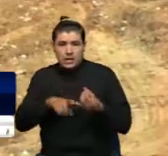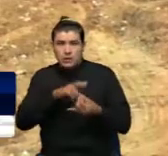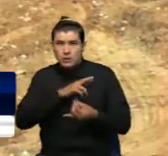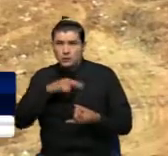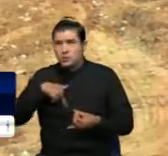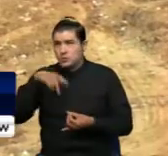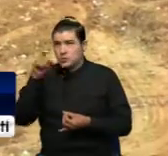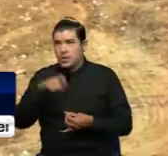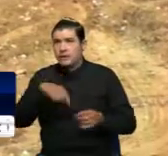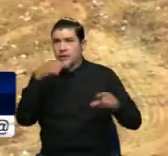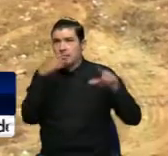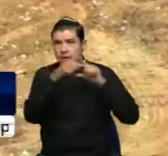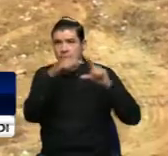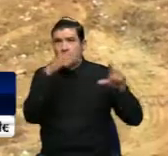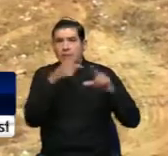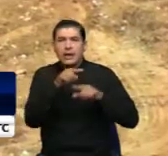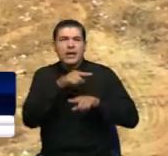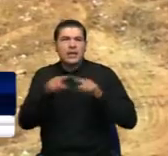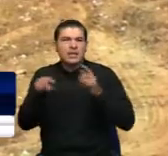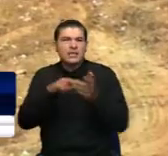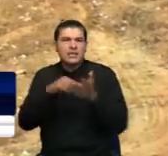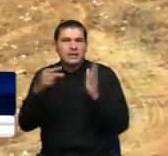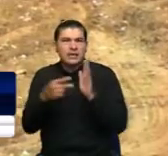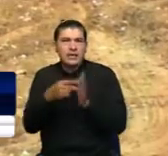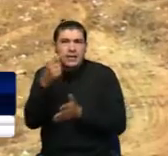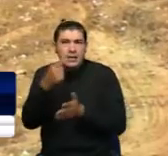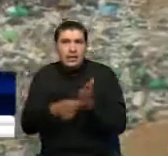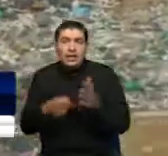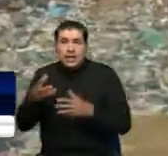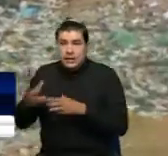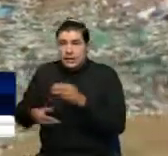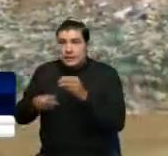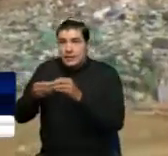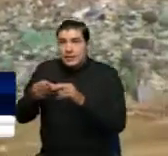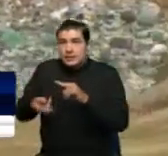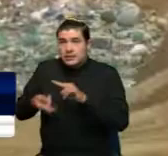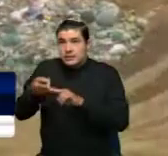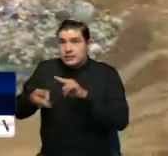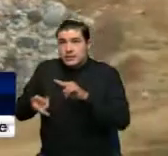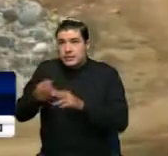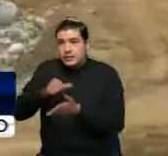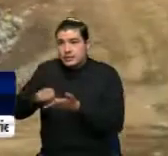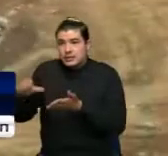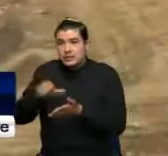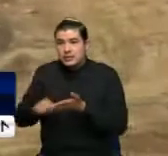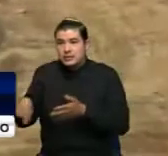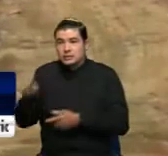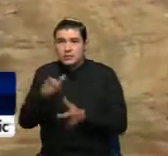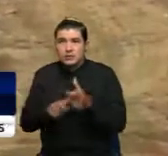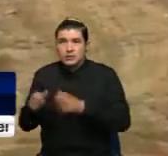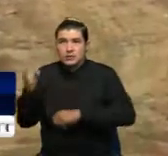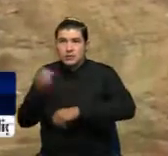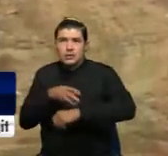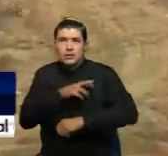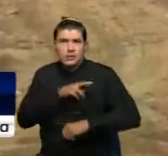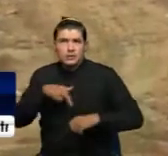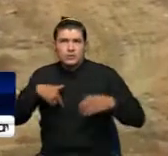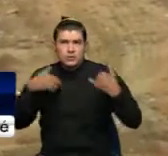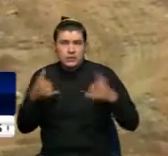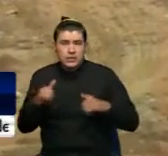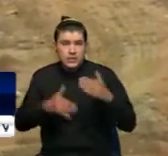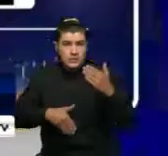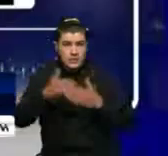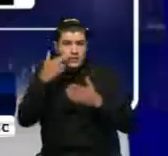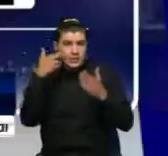a depositar la sal ya que implicaría esto implicaría sin duda un alza en los costos de la tarifa hacia los usuarios que ya estamos también revisando